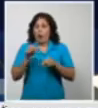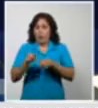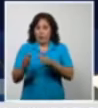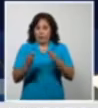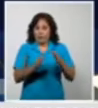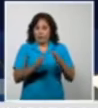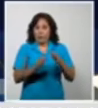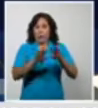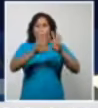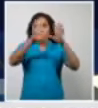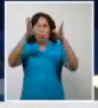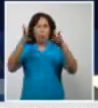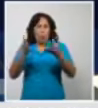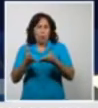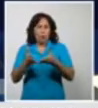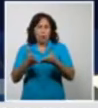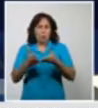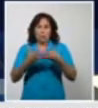nada tranquilo,